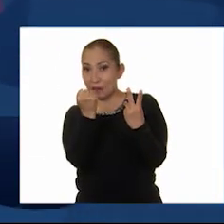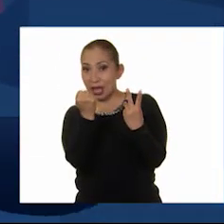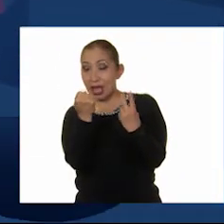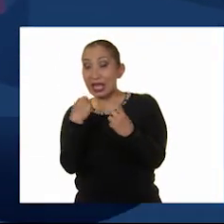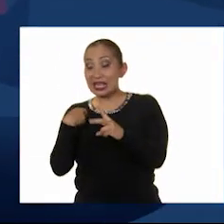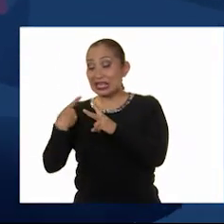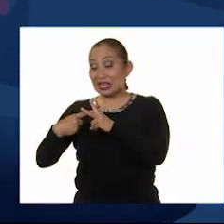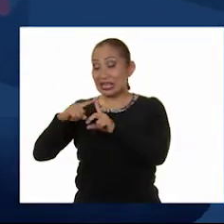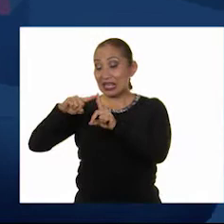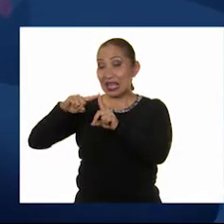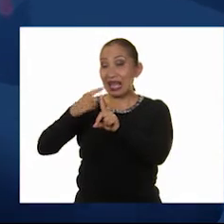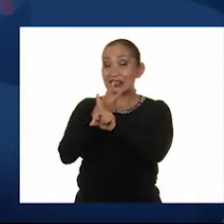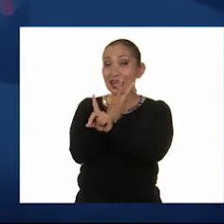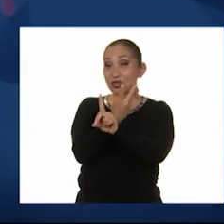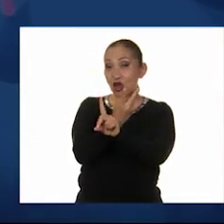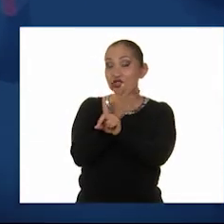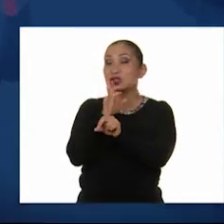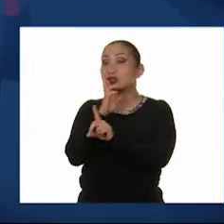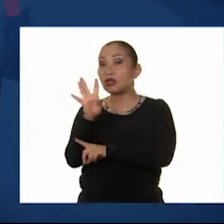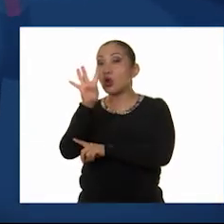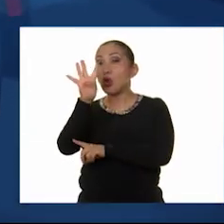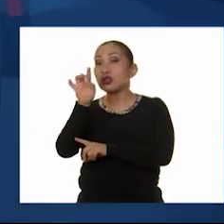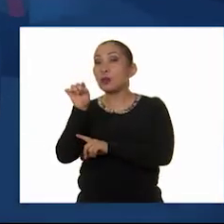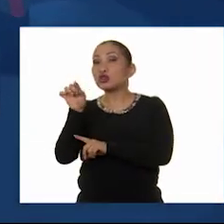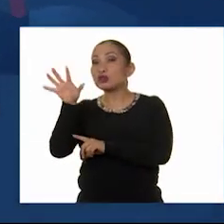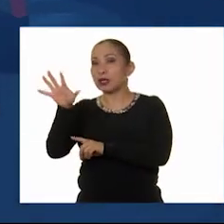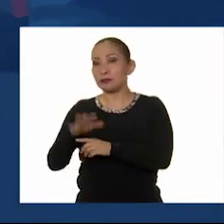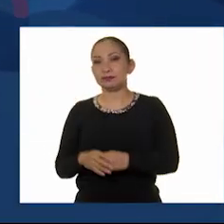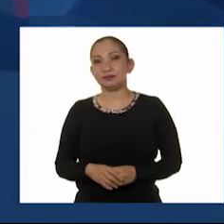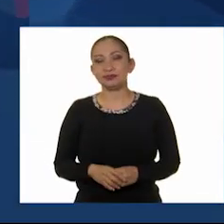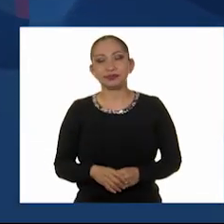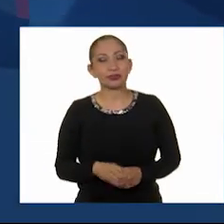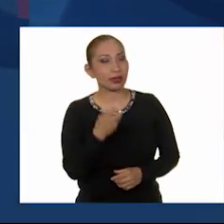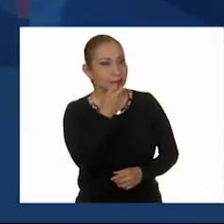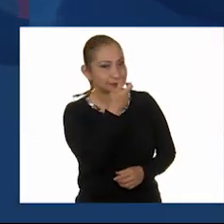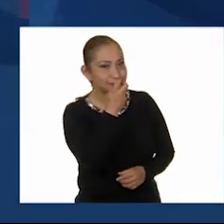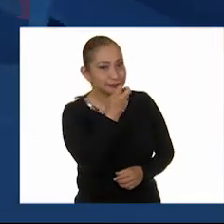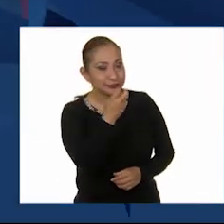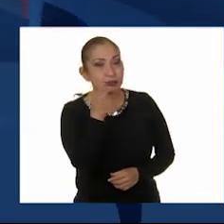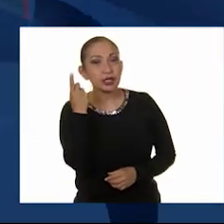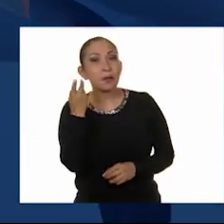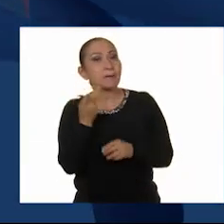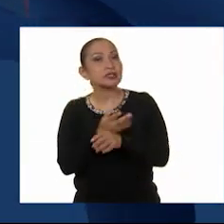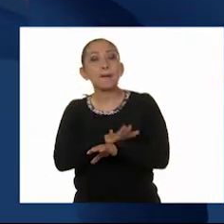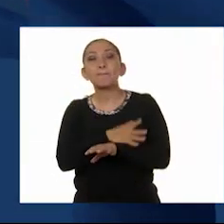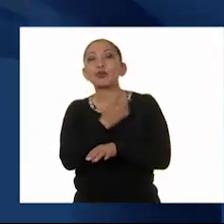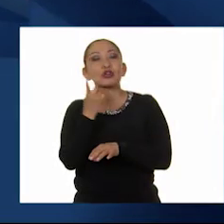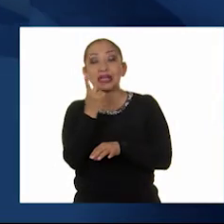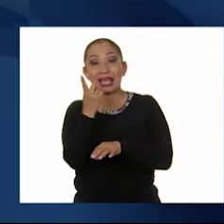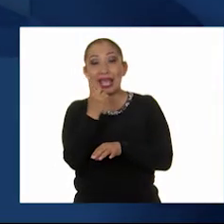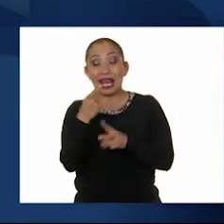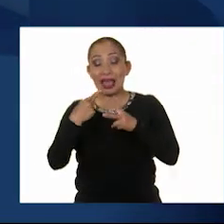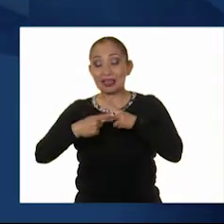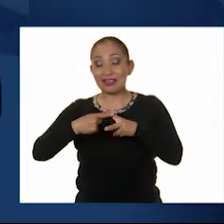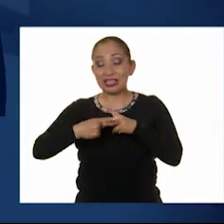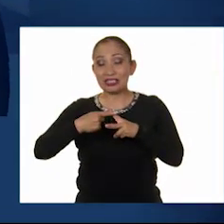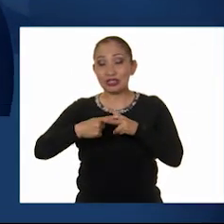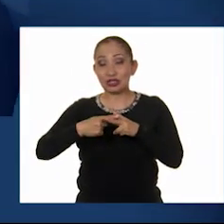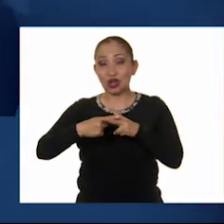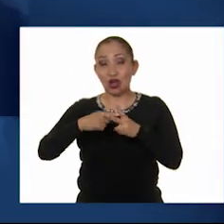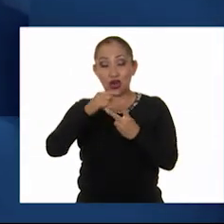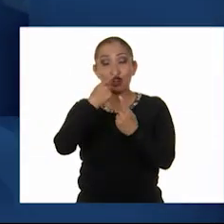dividir esto entre 2, el resultado es de 4.5. Exacto, María. Esto ocurre porque la división